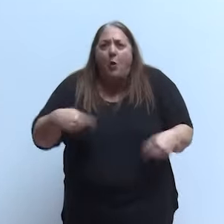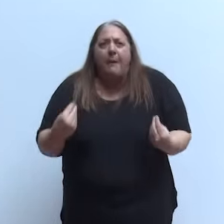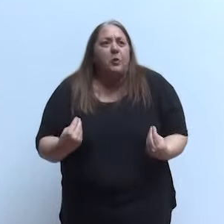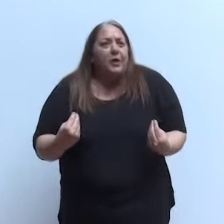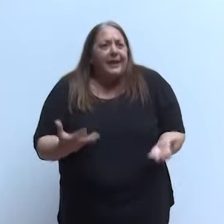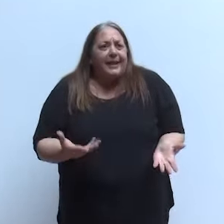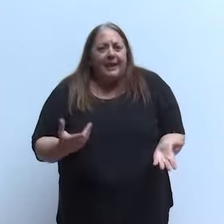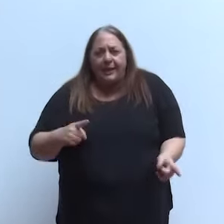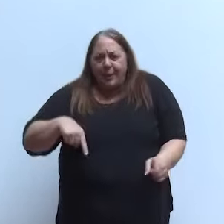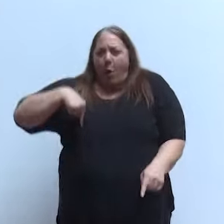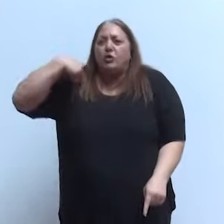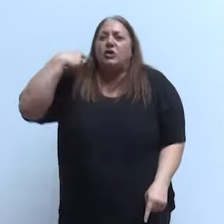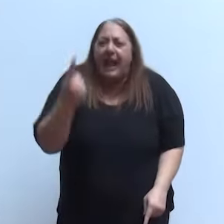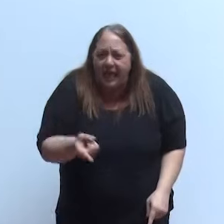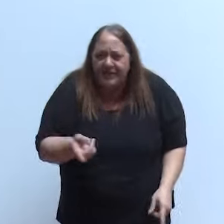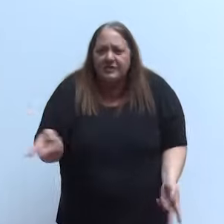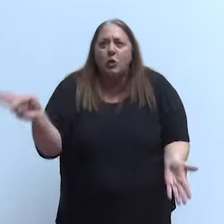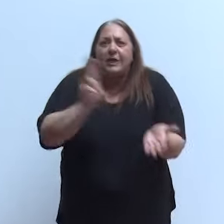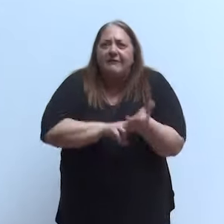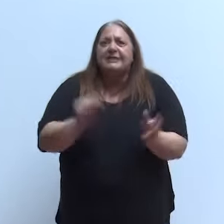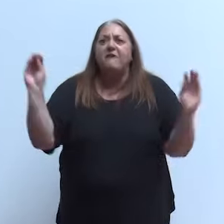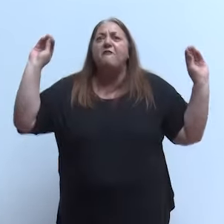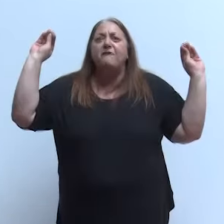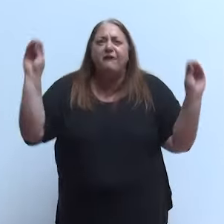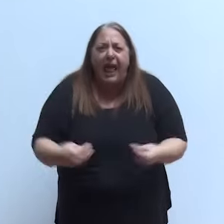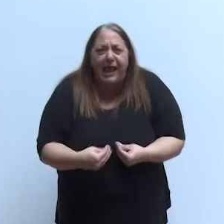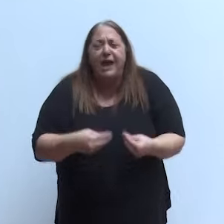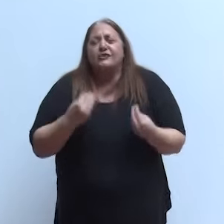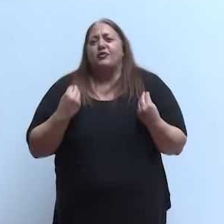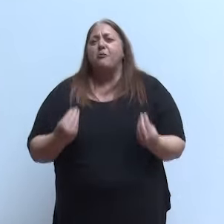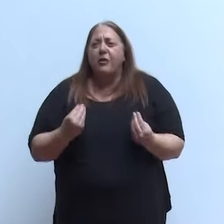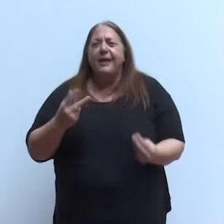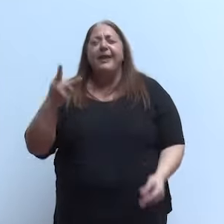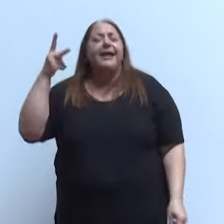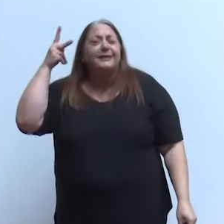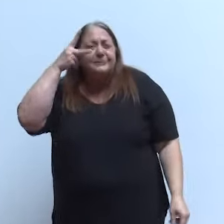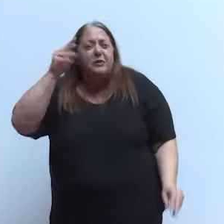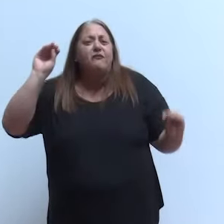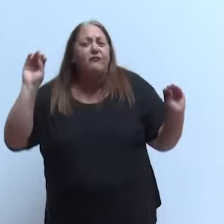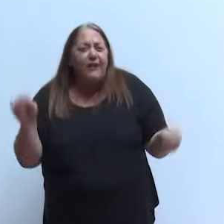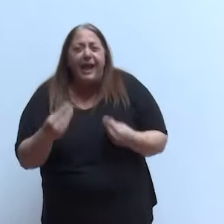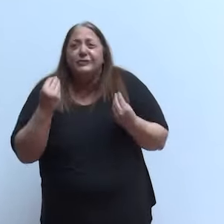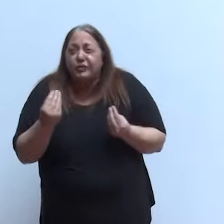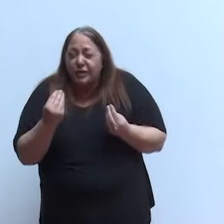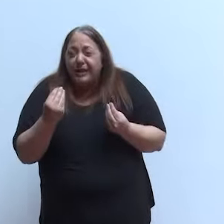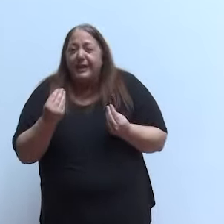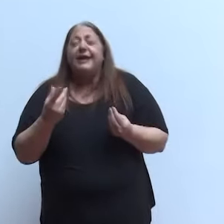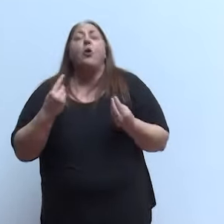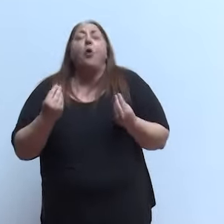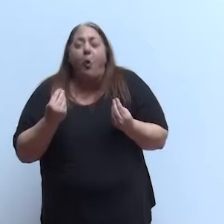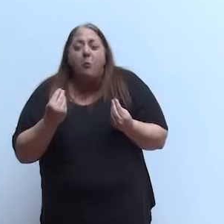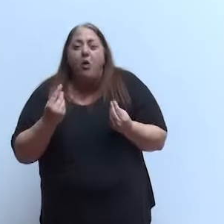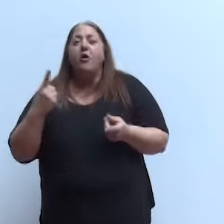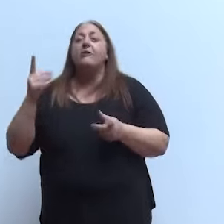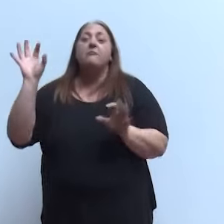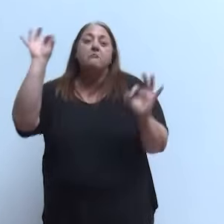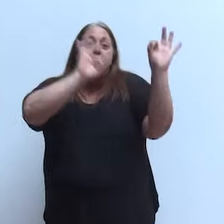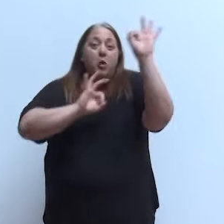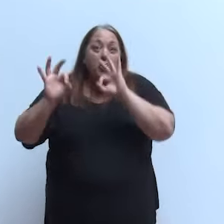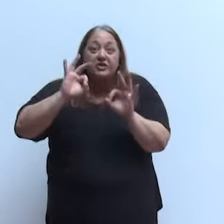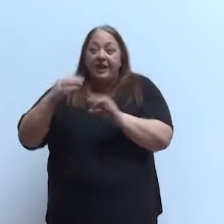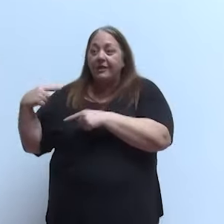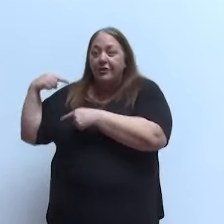pasar de volver a fracasar el crismo fracasa en darle esencialmente en darle continuidad a un proyecto que tenía altos niveles de consenso lo